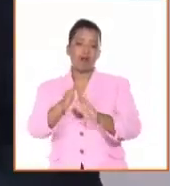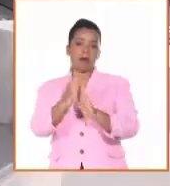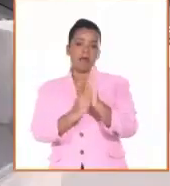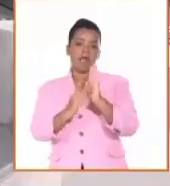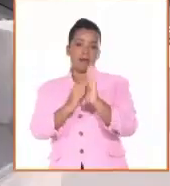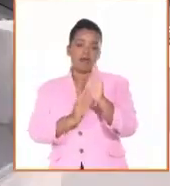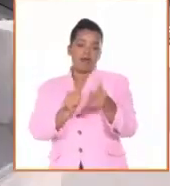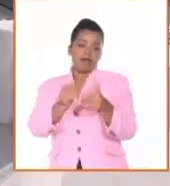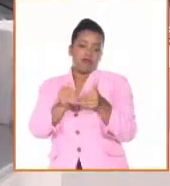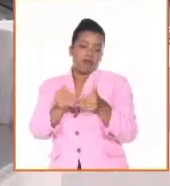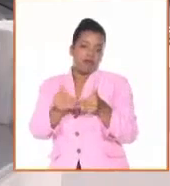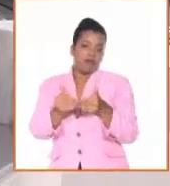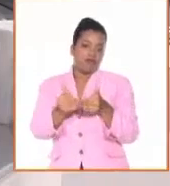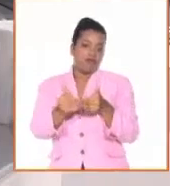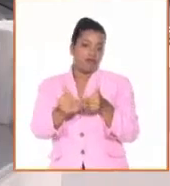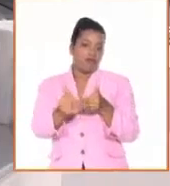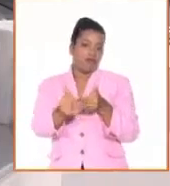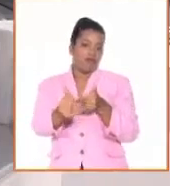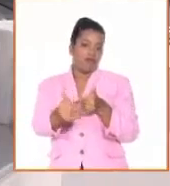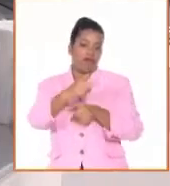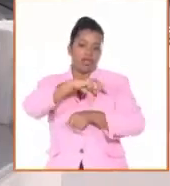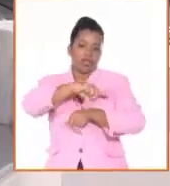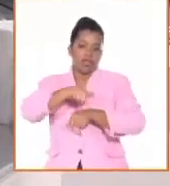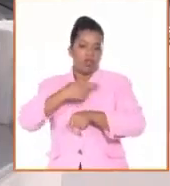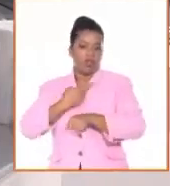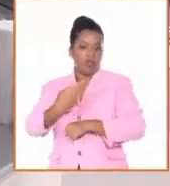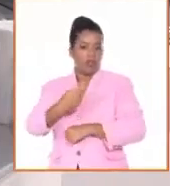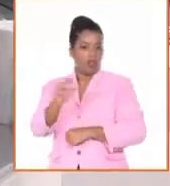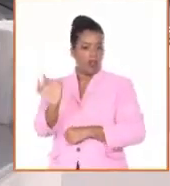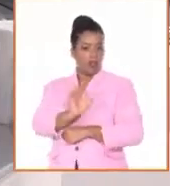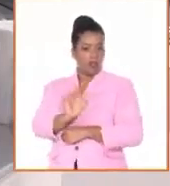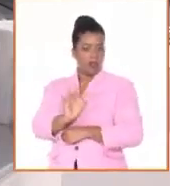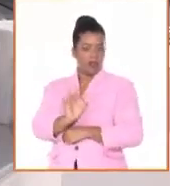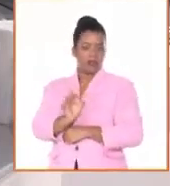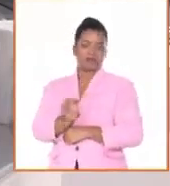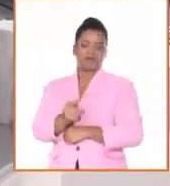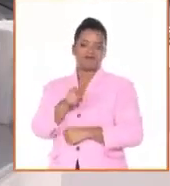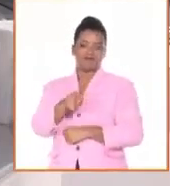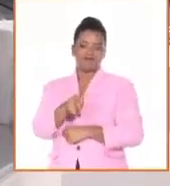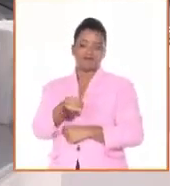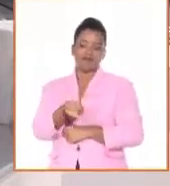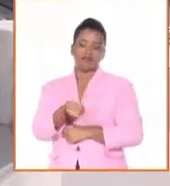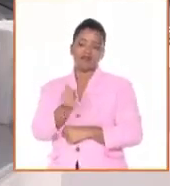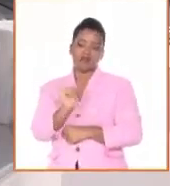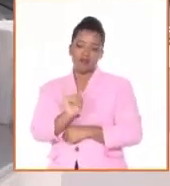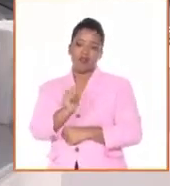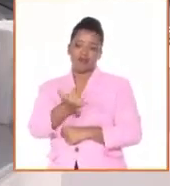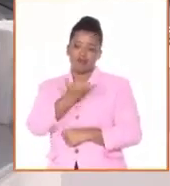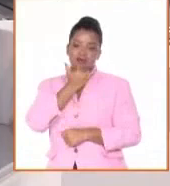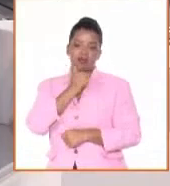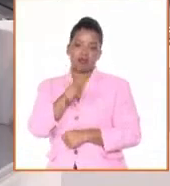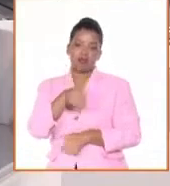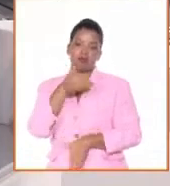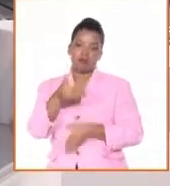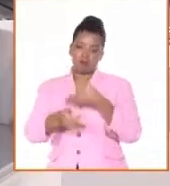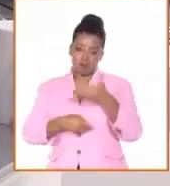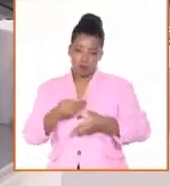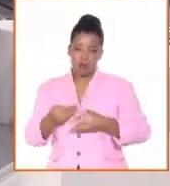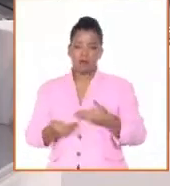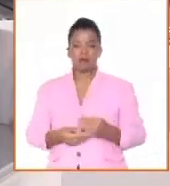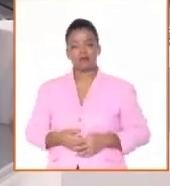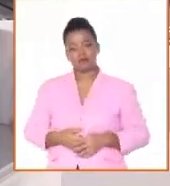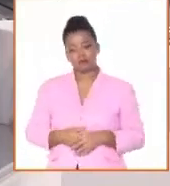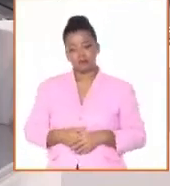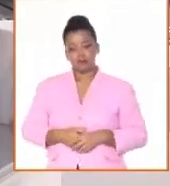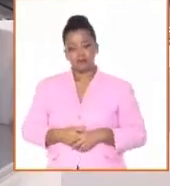sin que reciba la la respuesta y a la vez hay sugerencias de cosas que se pudieran hacer también para agilizar el proceso parte de personas